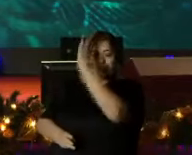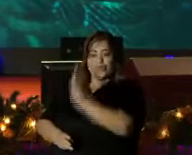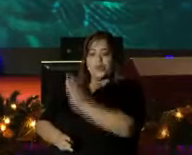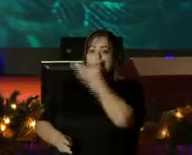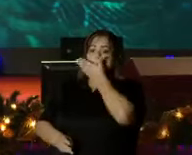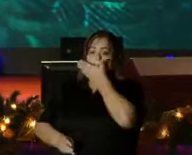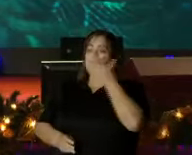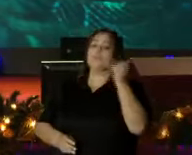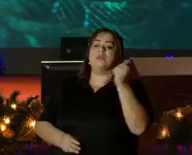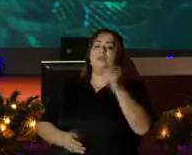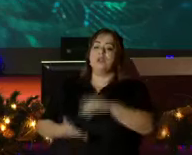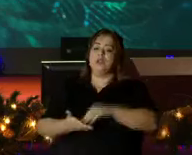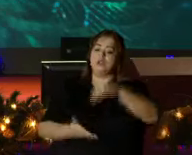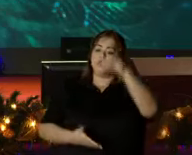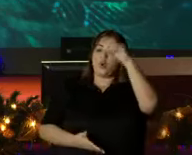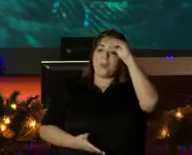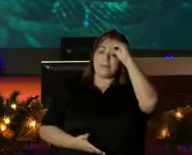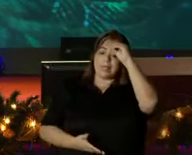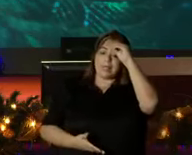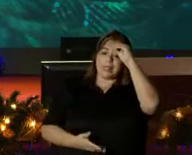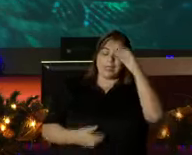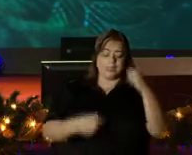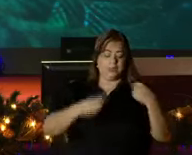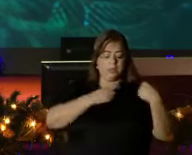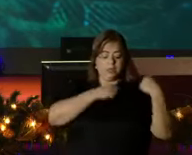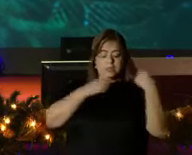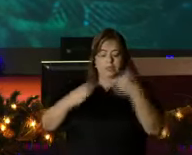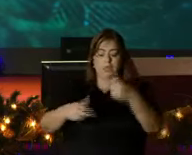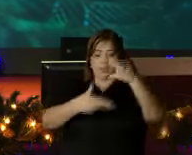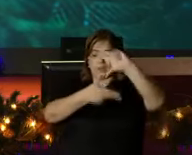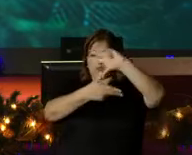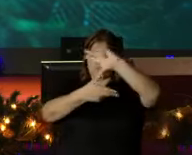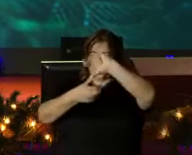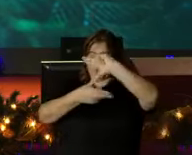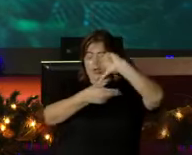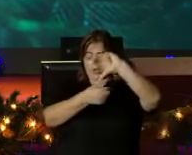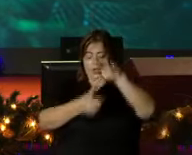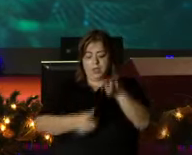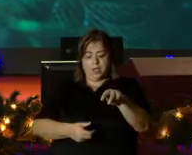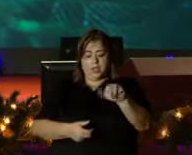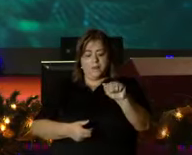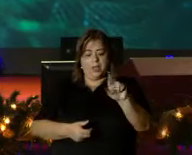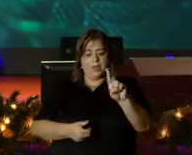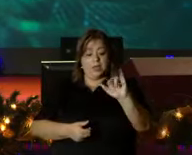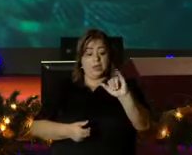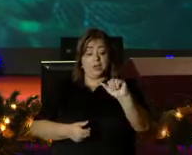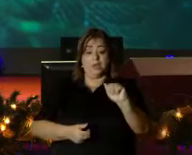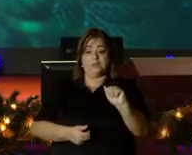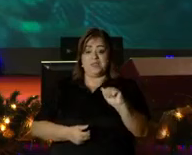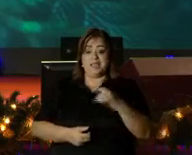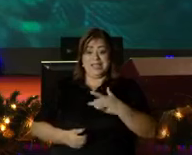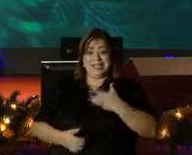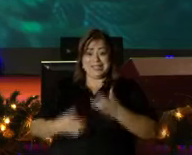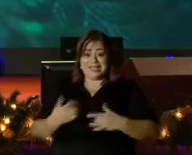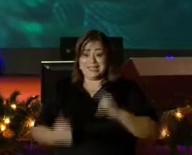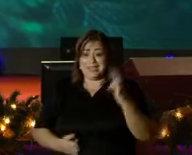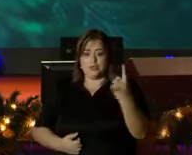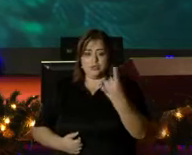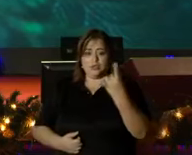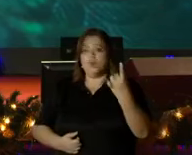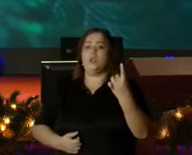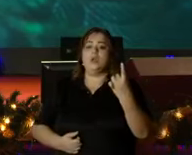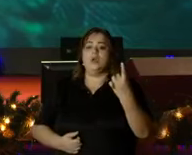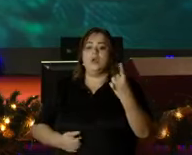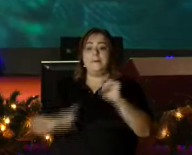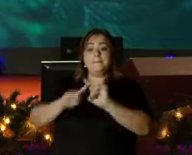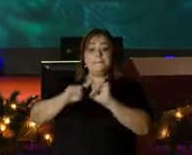Y si algo yo aprendí desde María para acá, y si en algún momento yo pensé que estaba sola, yo jamás dudaré de